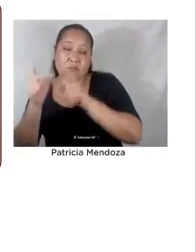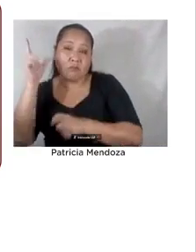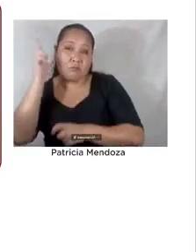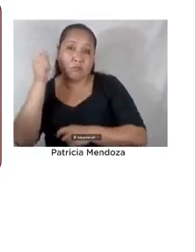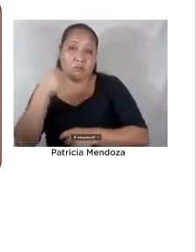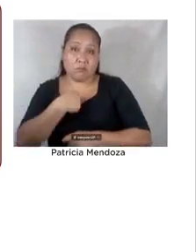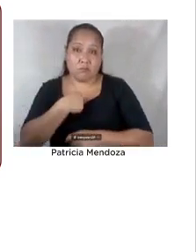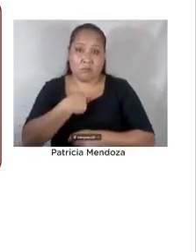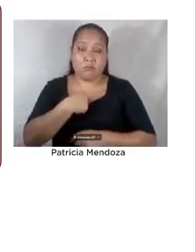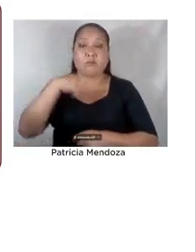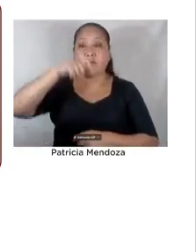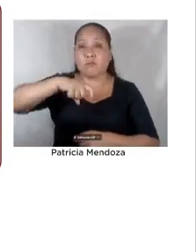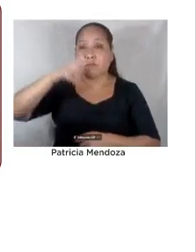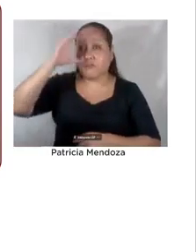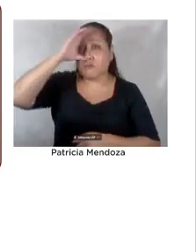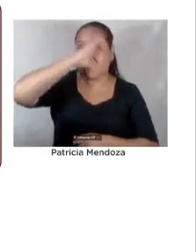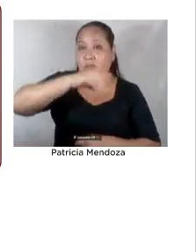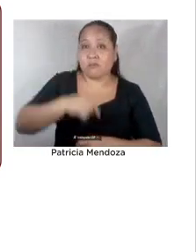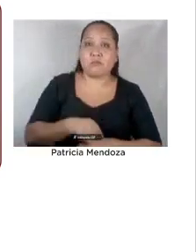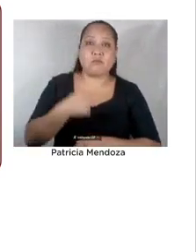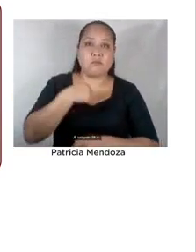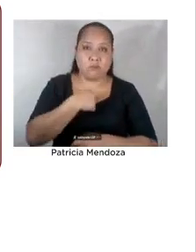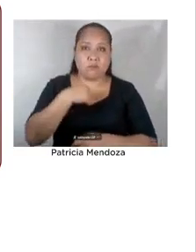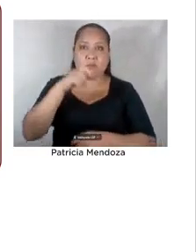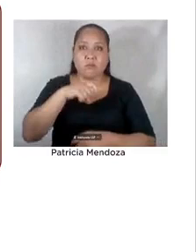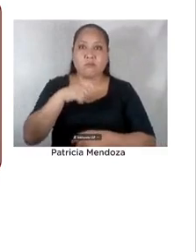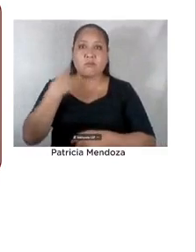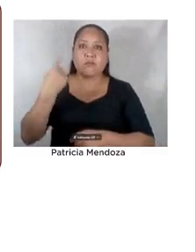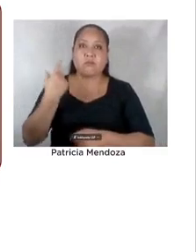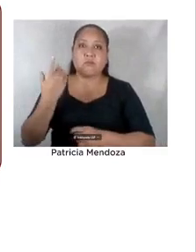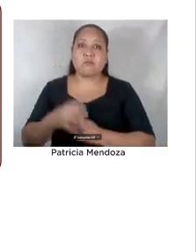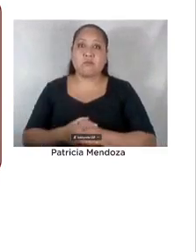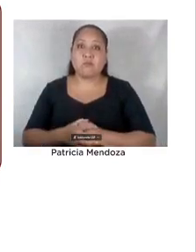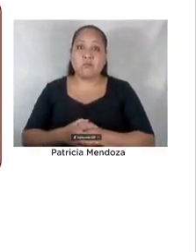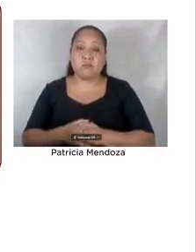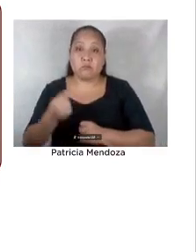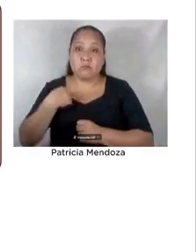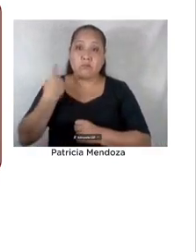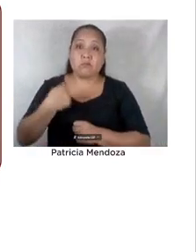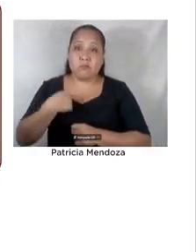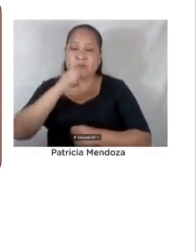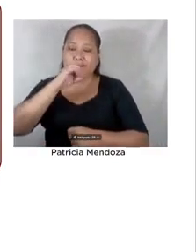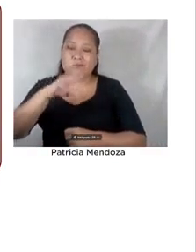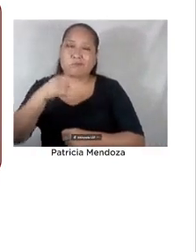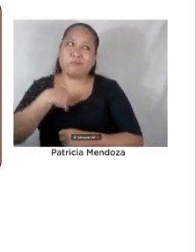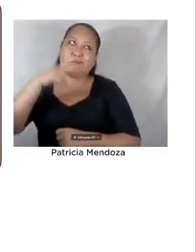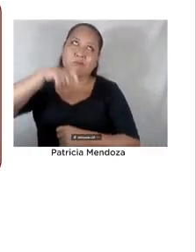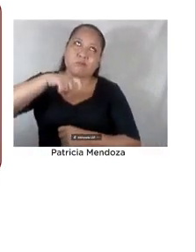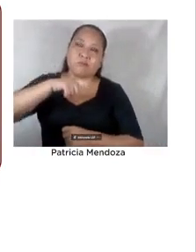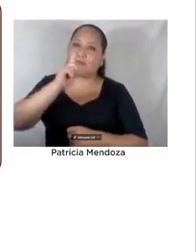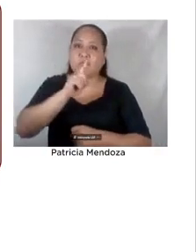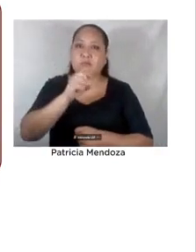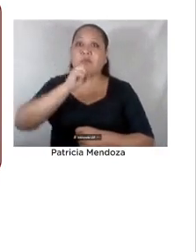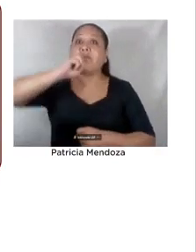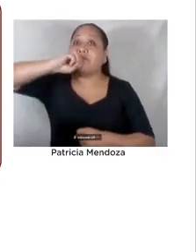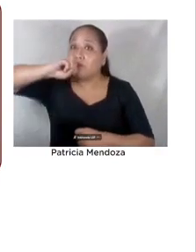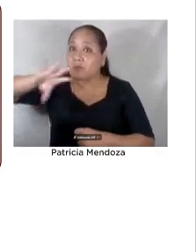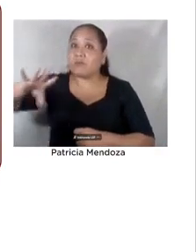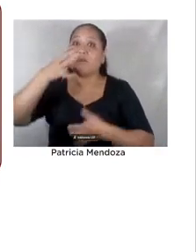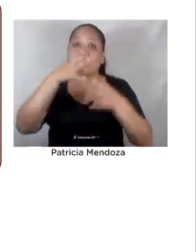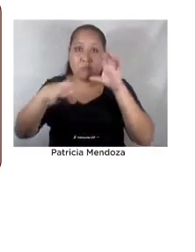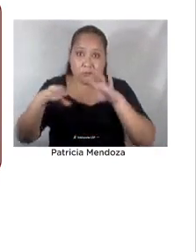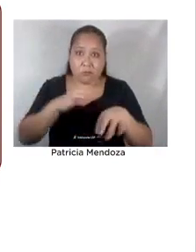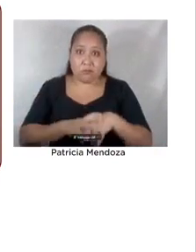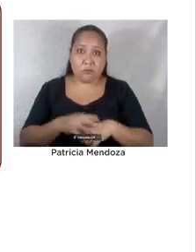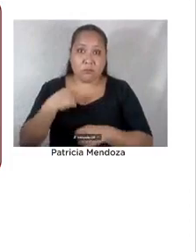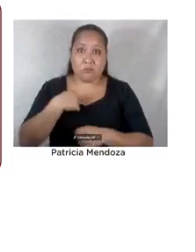hacerlo. No basta y no es suficiente con que me lo diga a mí mismo. Eso tiene un tope también. Si eso ya